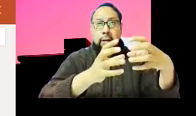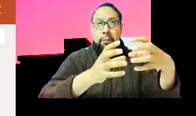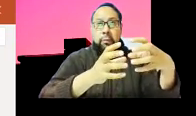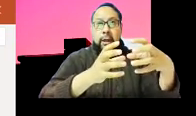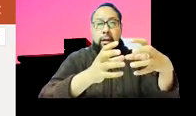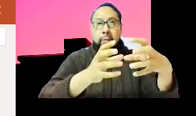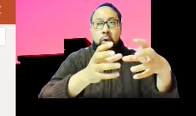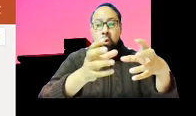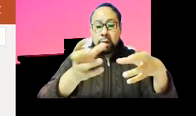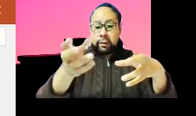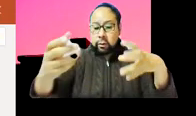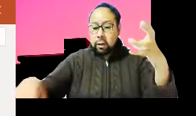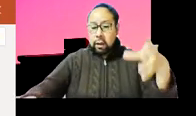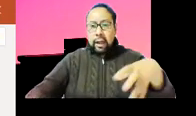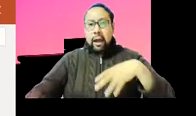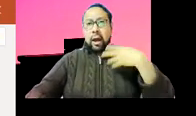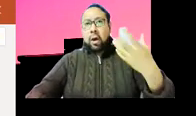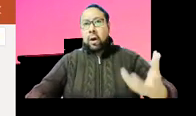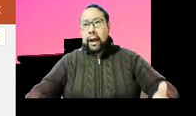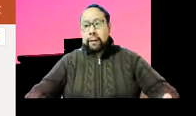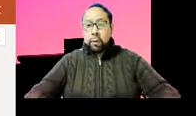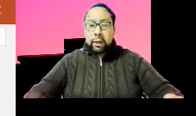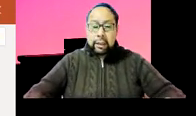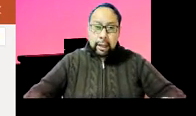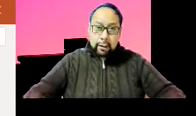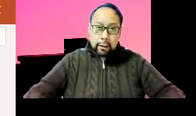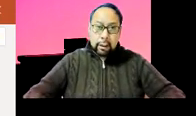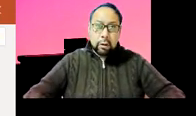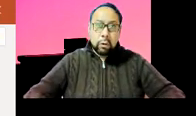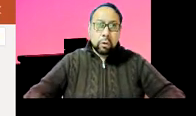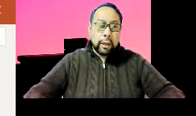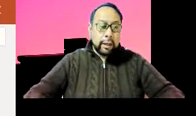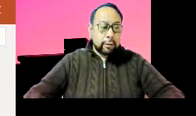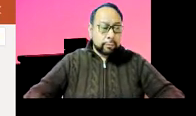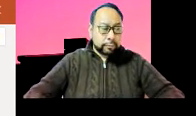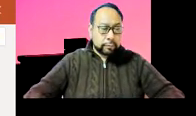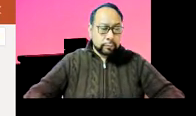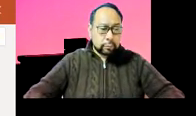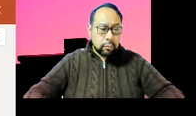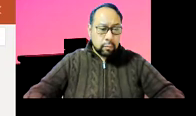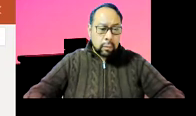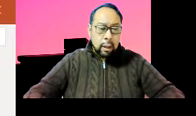sea publicidad de productos o servicios. O hay publicidad que incluso es